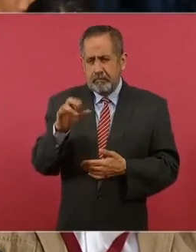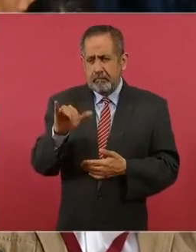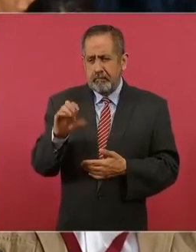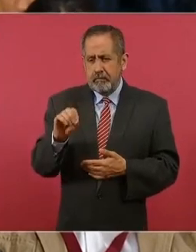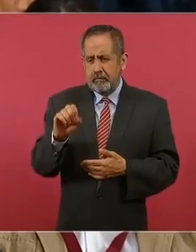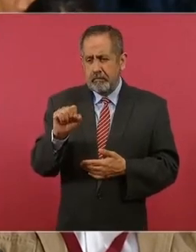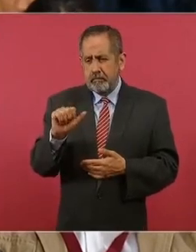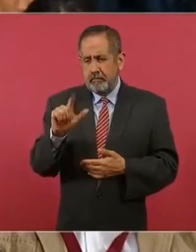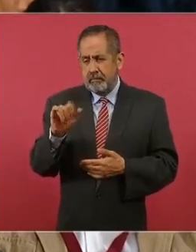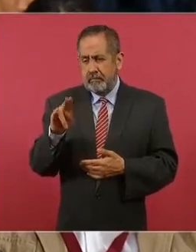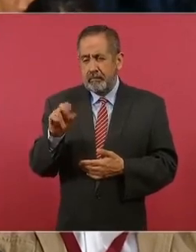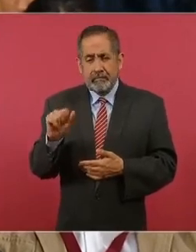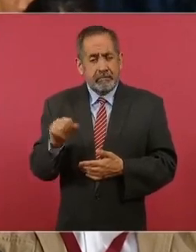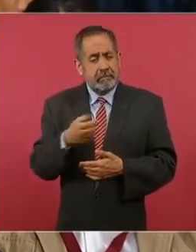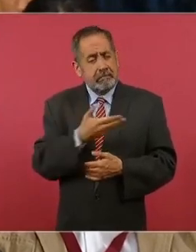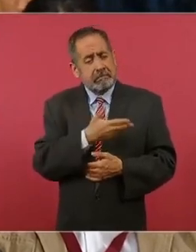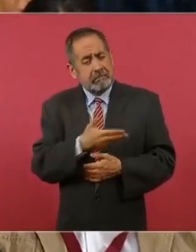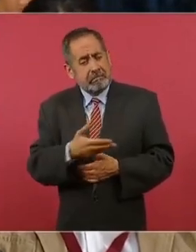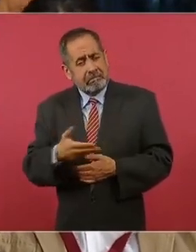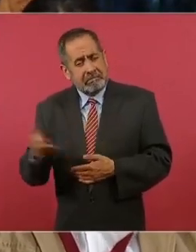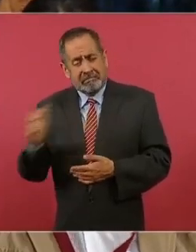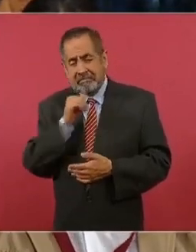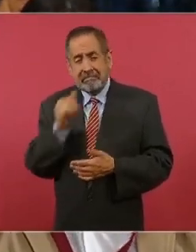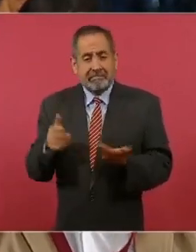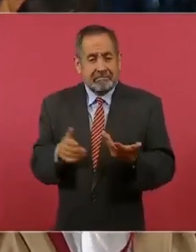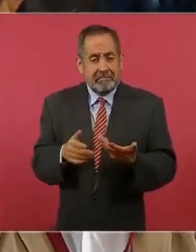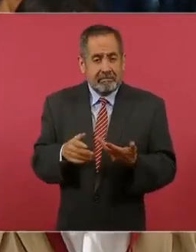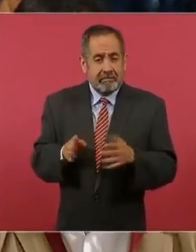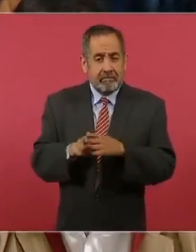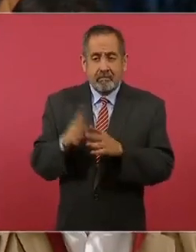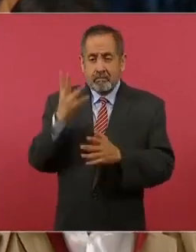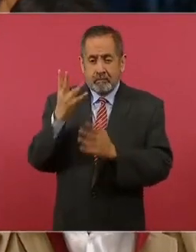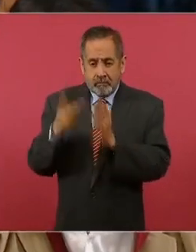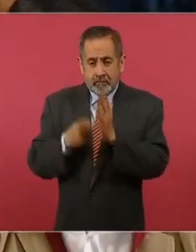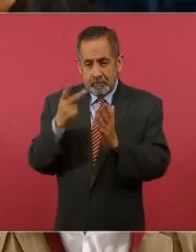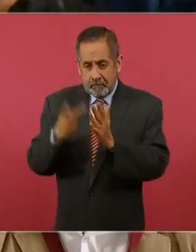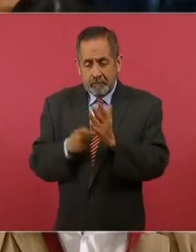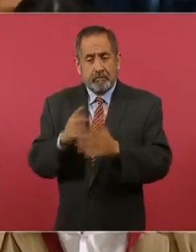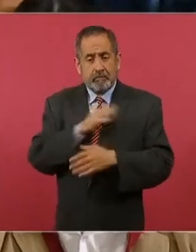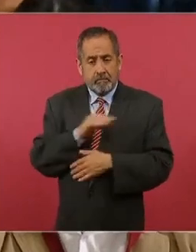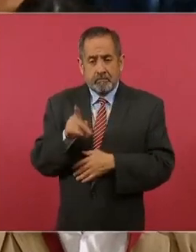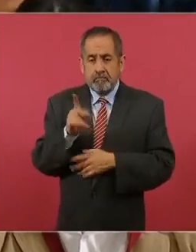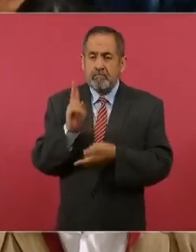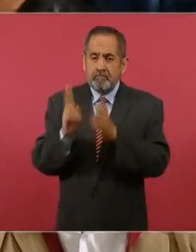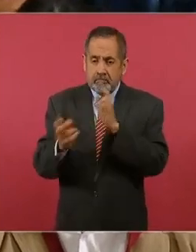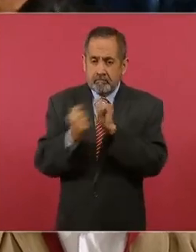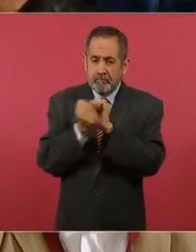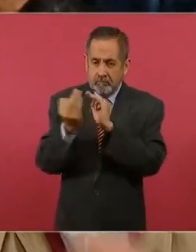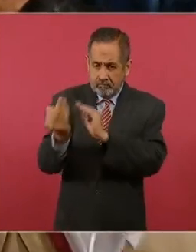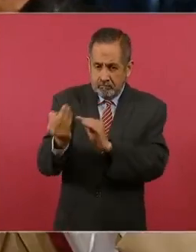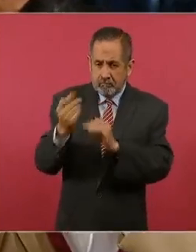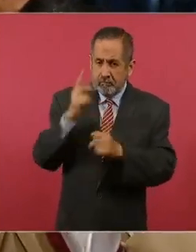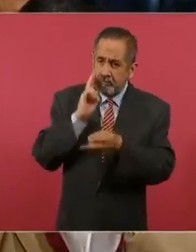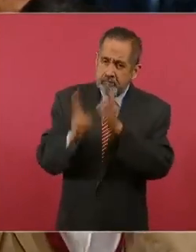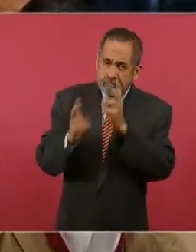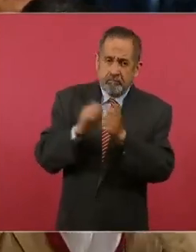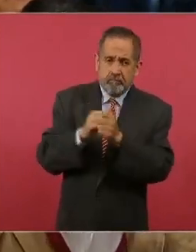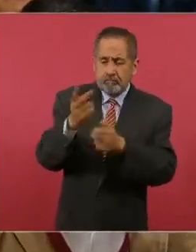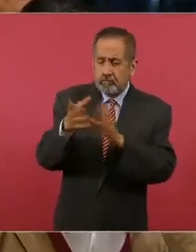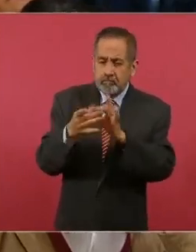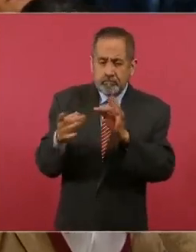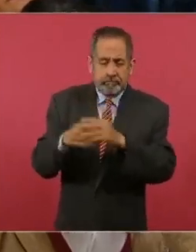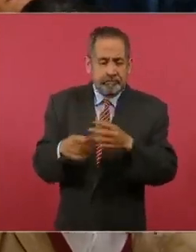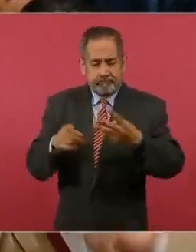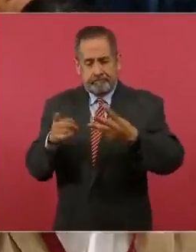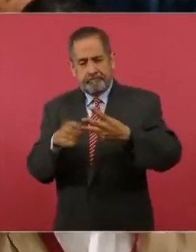Leoncio Salinas, quien por lo menos en ya 4 ocasiones ha podido acercarse a usted para exponerle su caso. La